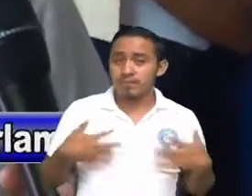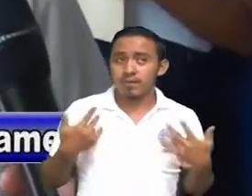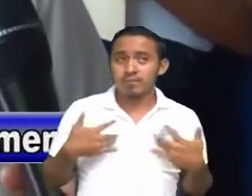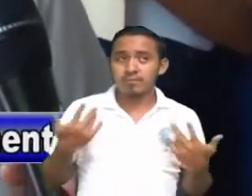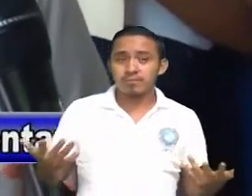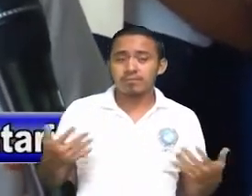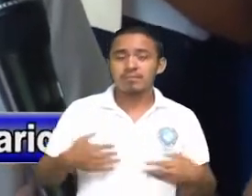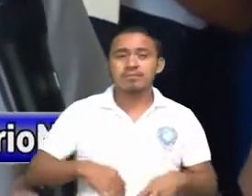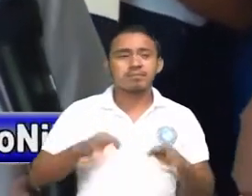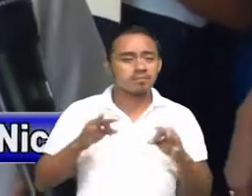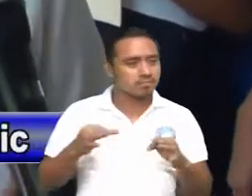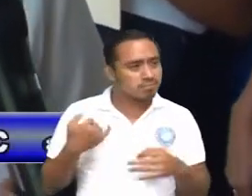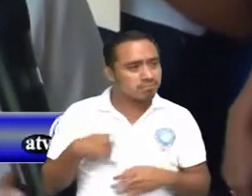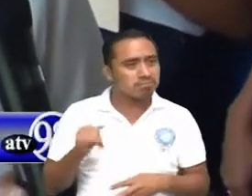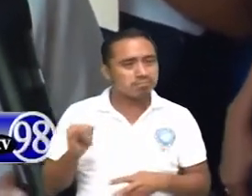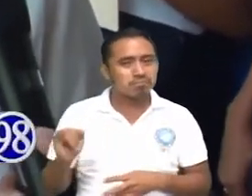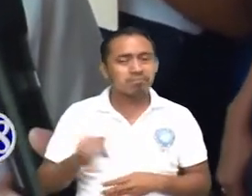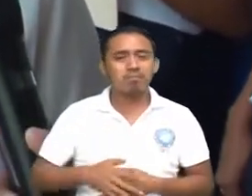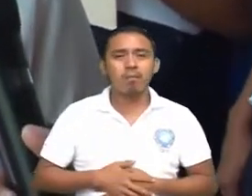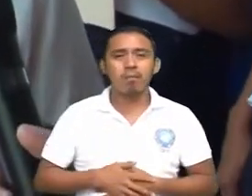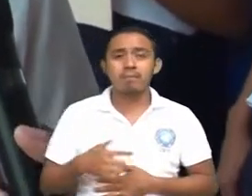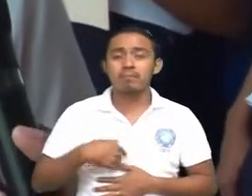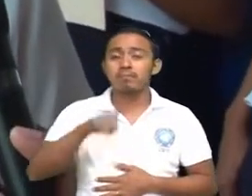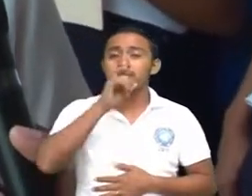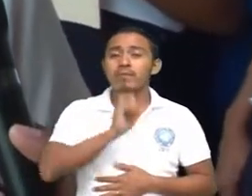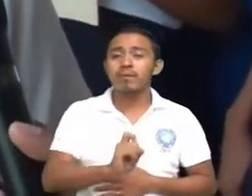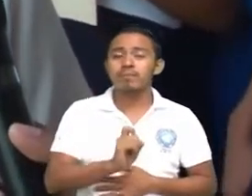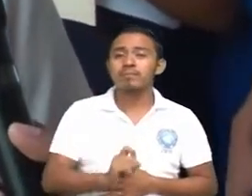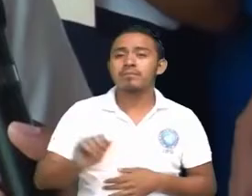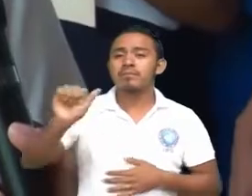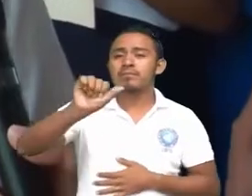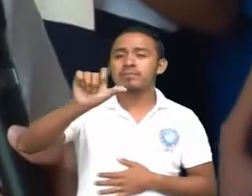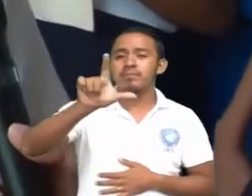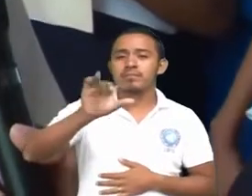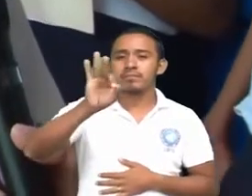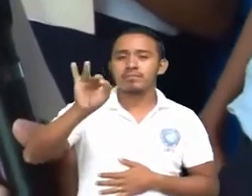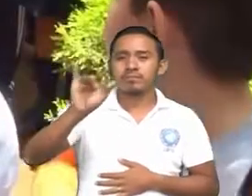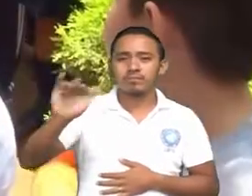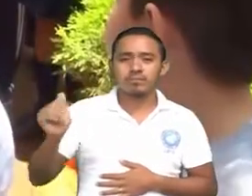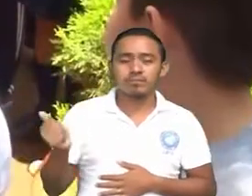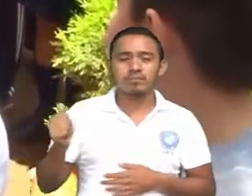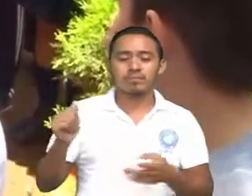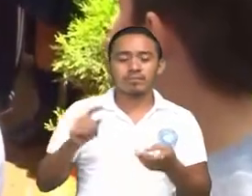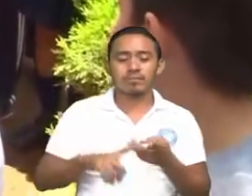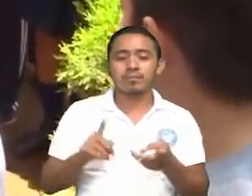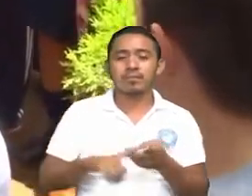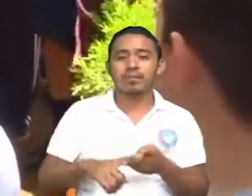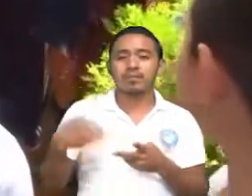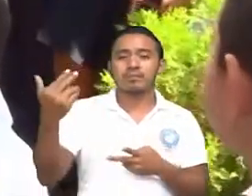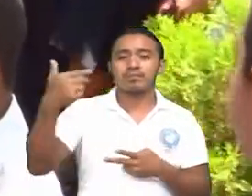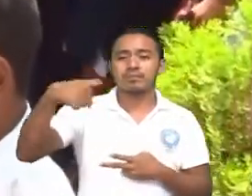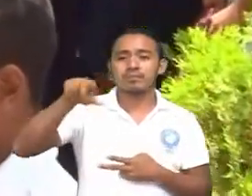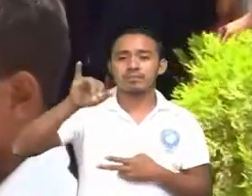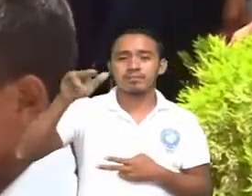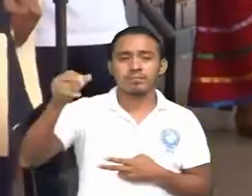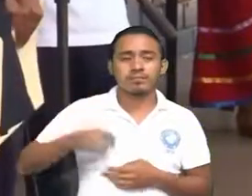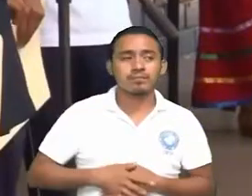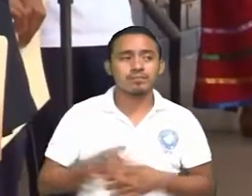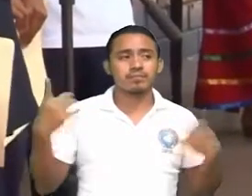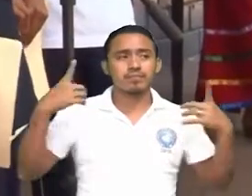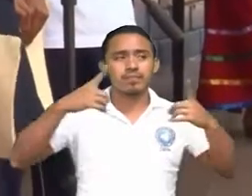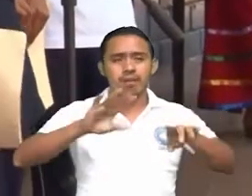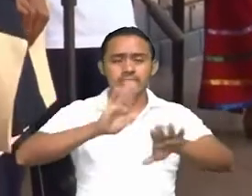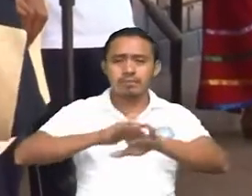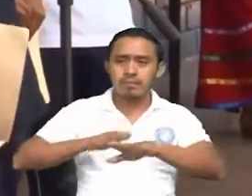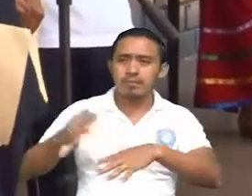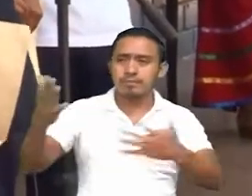Estoy feliz. A mí me gusta Alforja Campesina y Quincho Barrilete. La directora de este centro educativo invitó a los